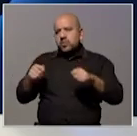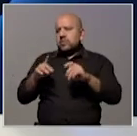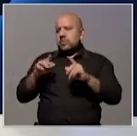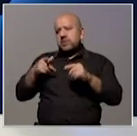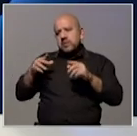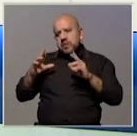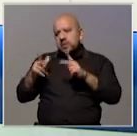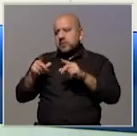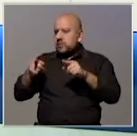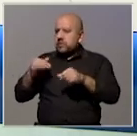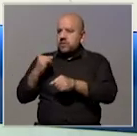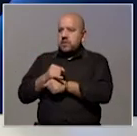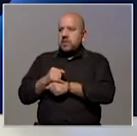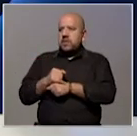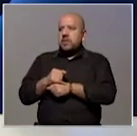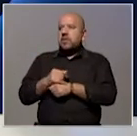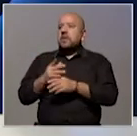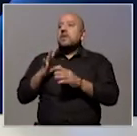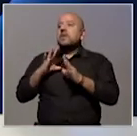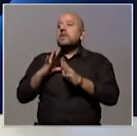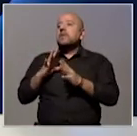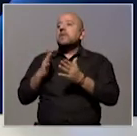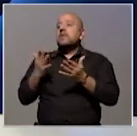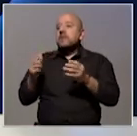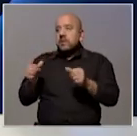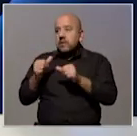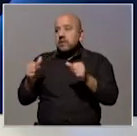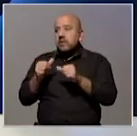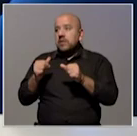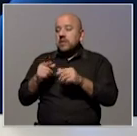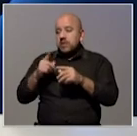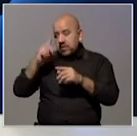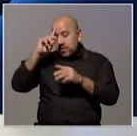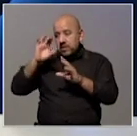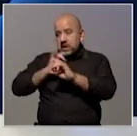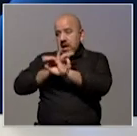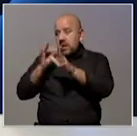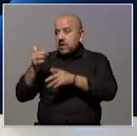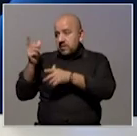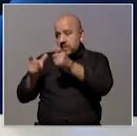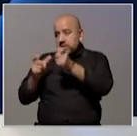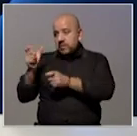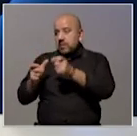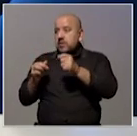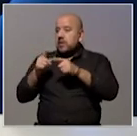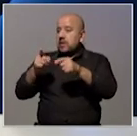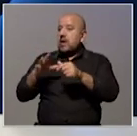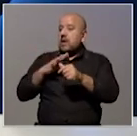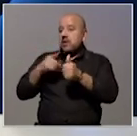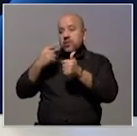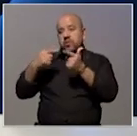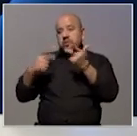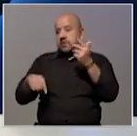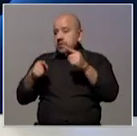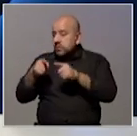correctas veremos qué hace la junta como para aclararle a la ciudadanía que hay cosas que no son así